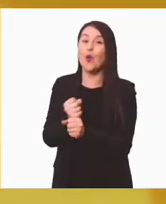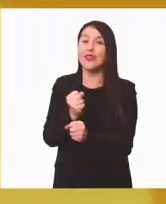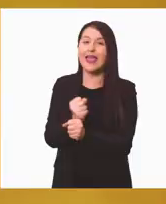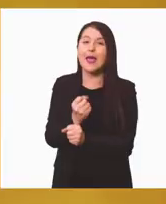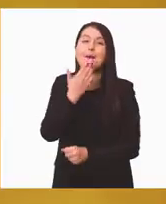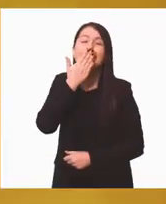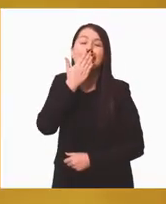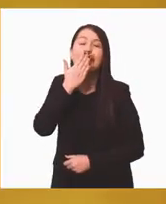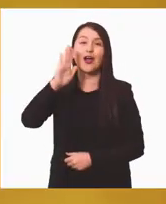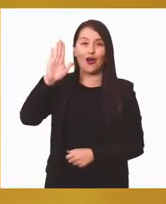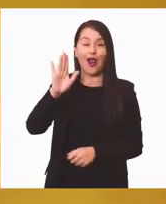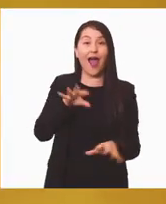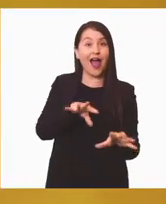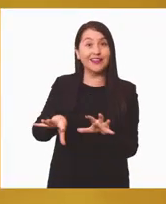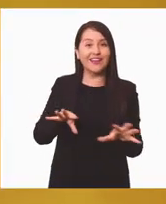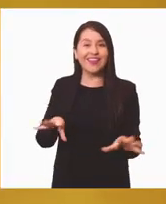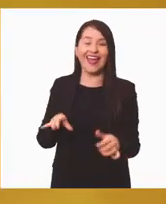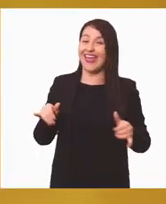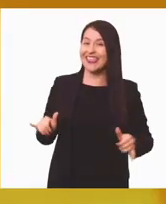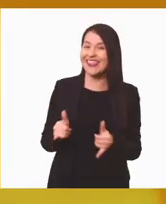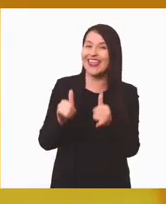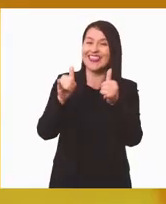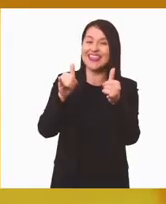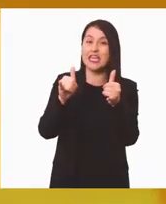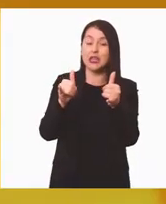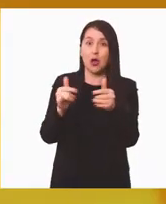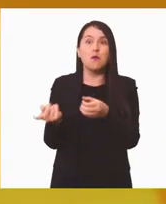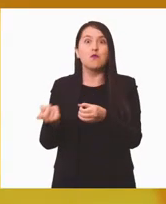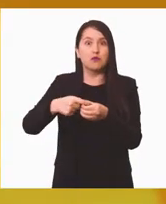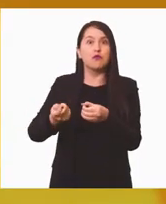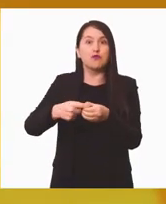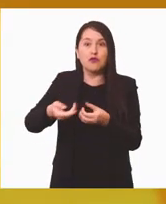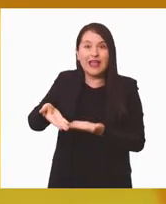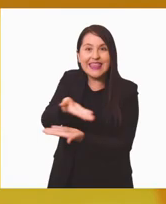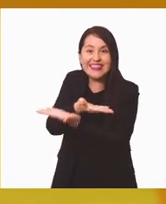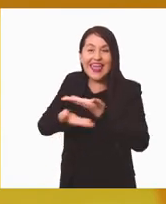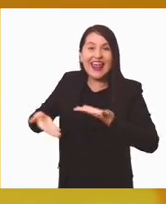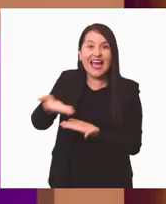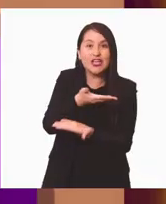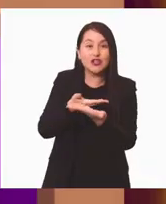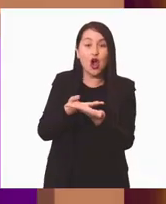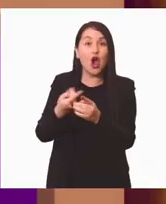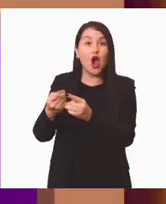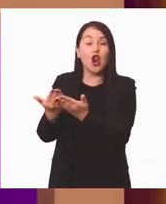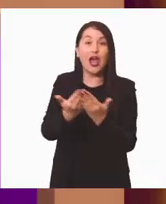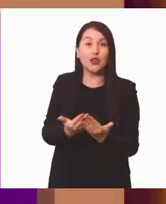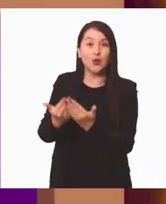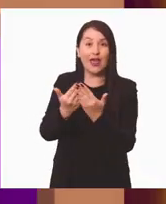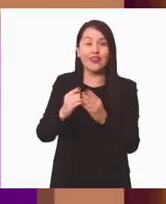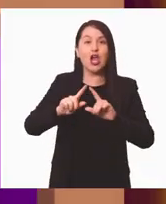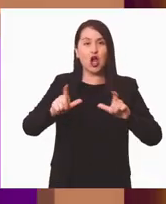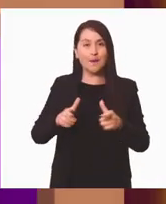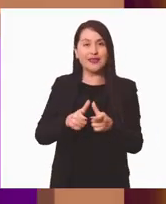de todas. Es una actividad súper entrete, con harta participación e interacción con el resto de los alumnos. El Comité